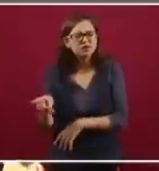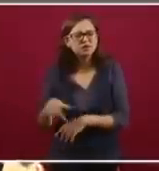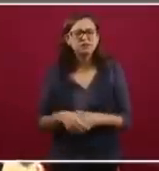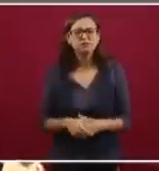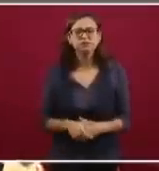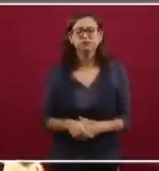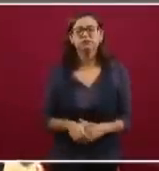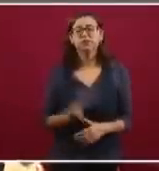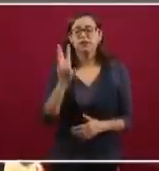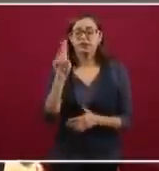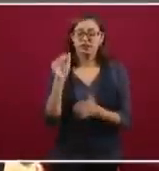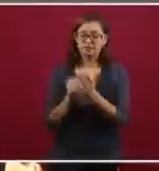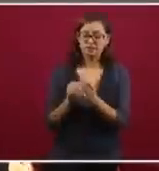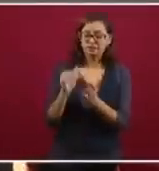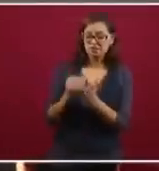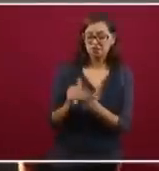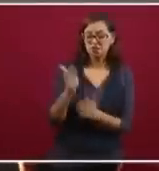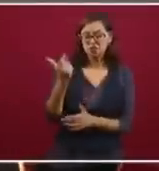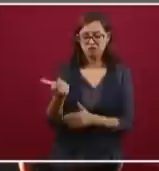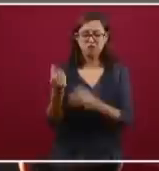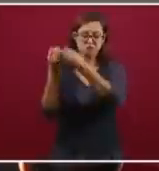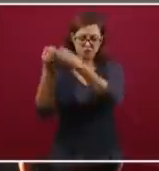durante esta administración. 3,000 millones.